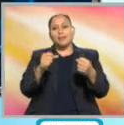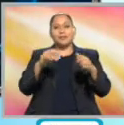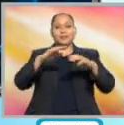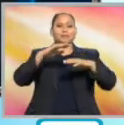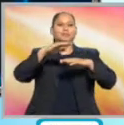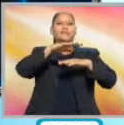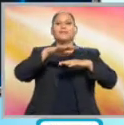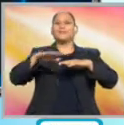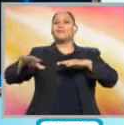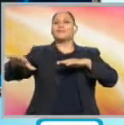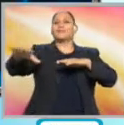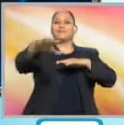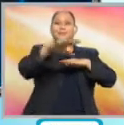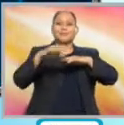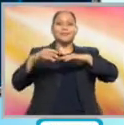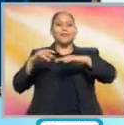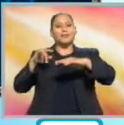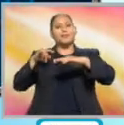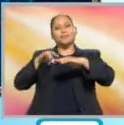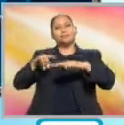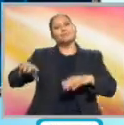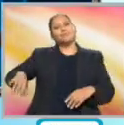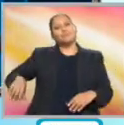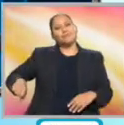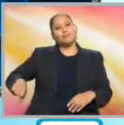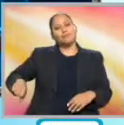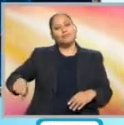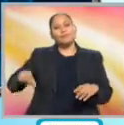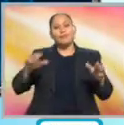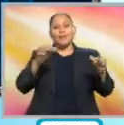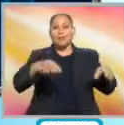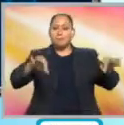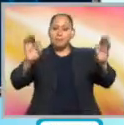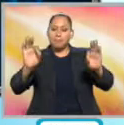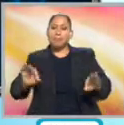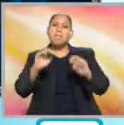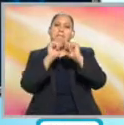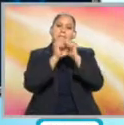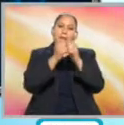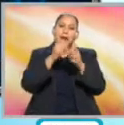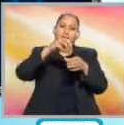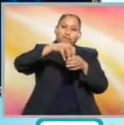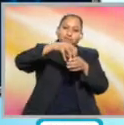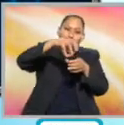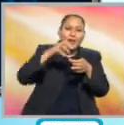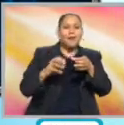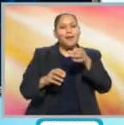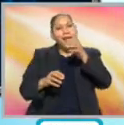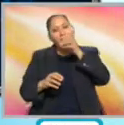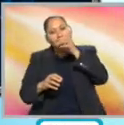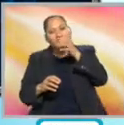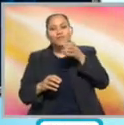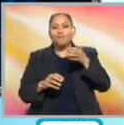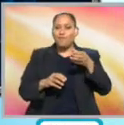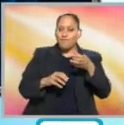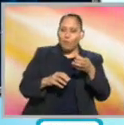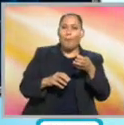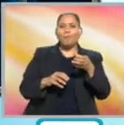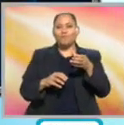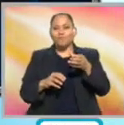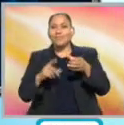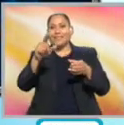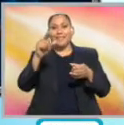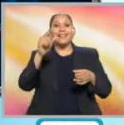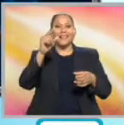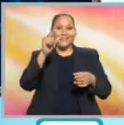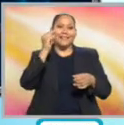música de fondo, Ah, mira. un abracito, bajas el mantel y los ya se la emparedas. sabe, ya, una Está, selfie ya ves, acá. ya te la sabes. Enrique ya